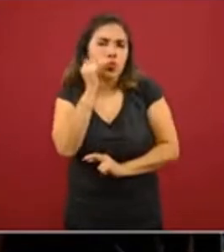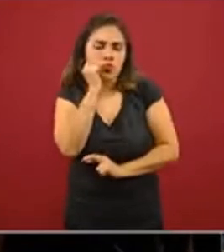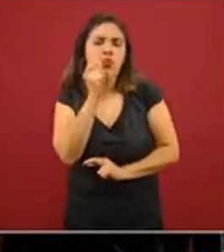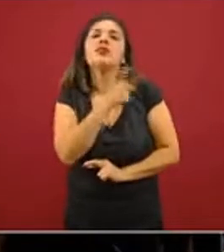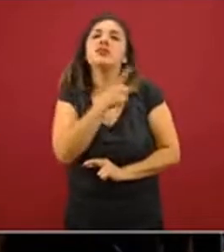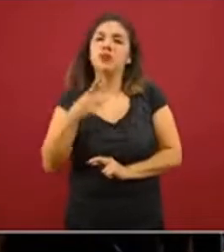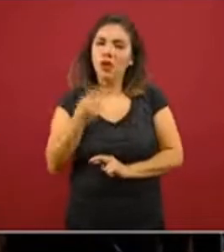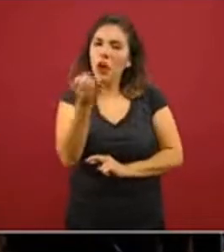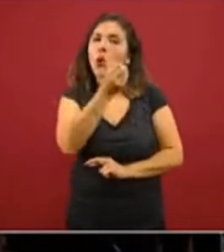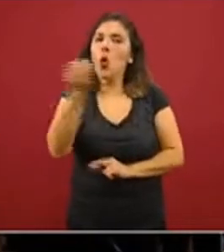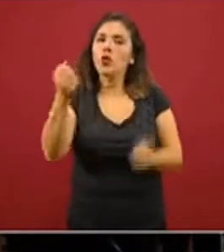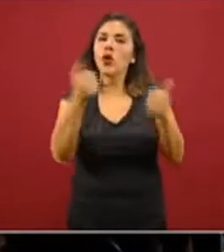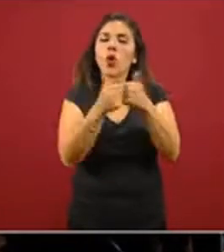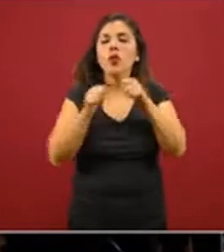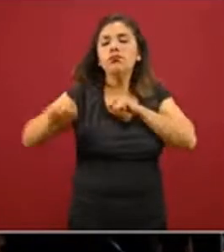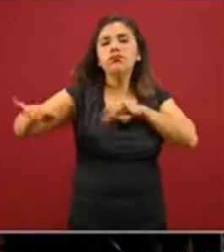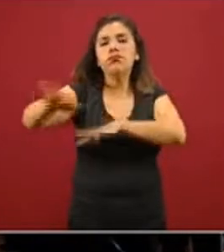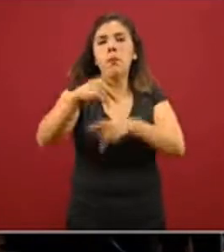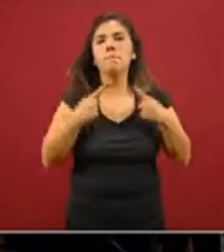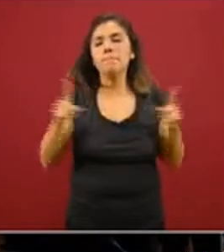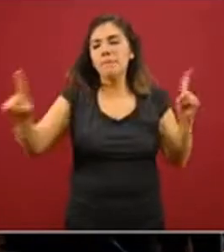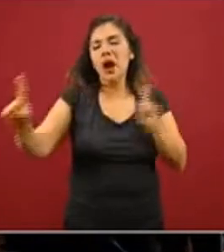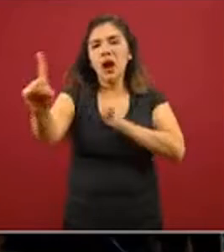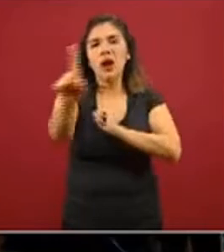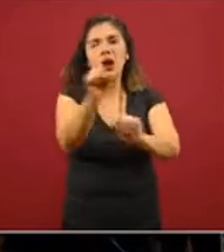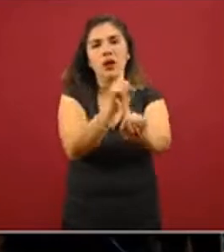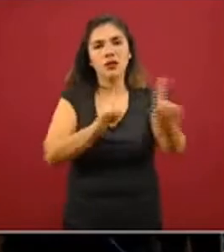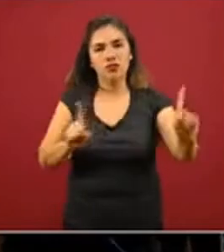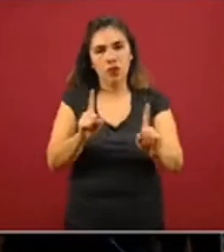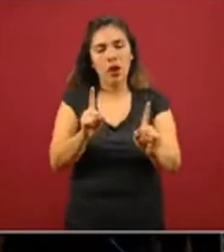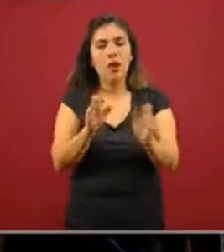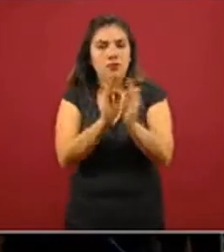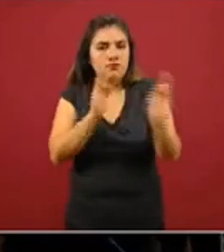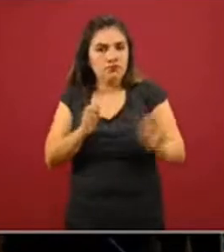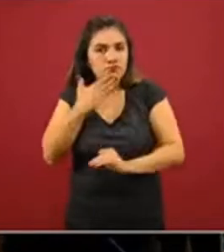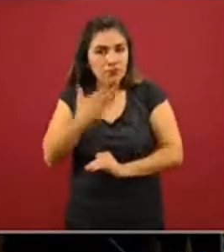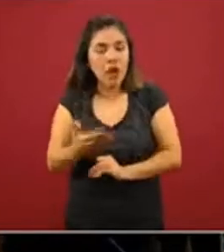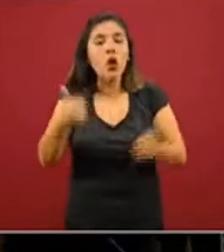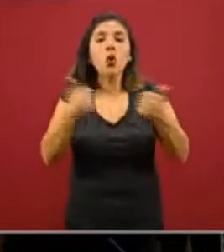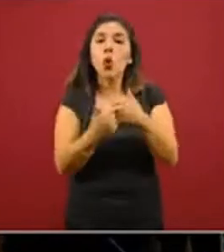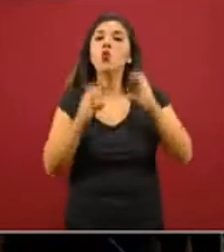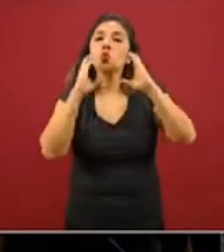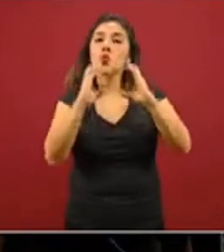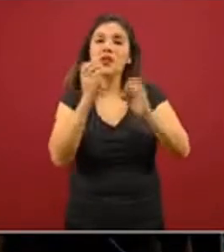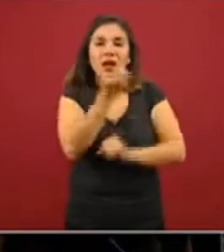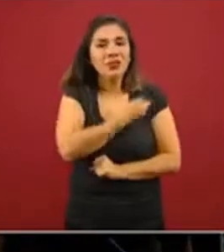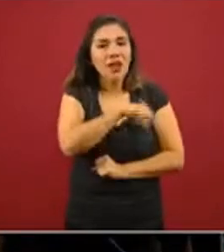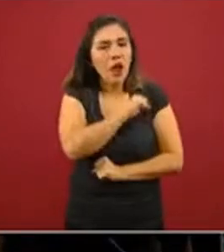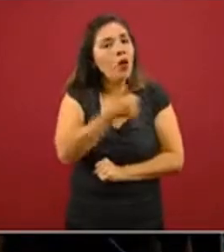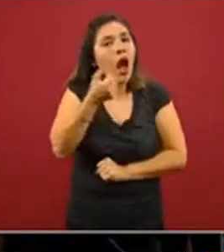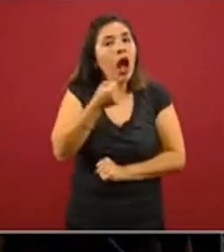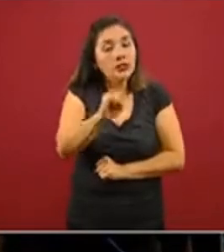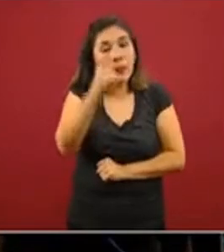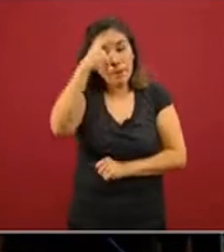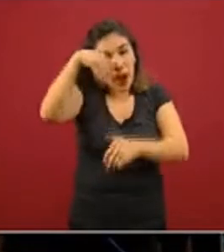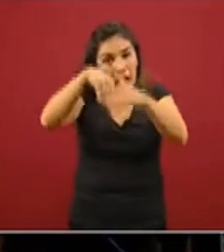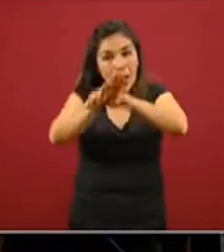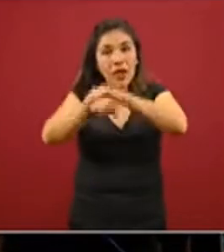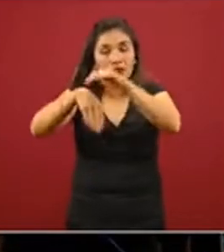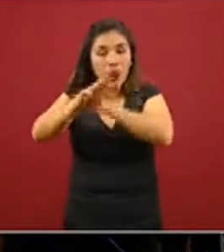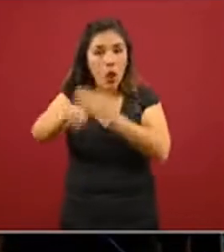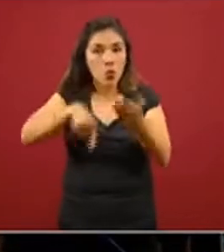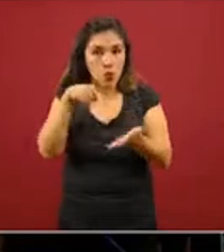utilicen, deben de estar dispersos y guardando la sana distancia, además de las medidas sanitarias que se aplican al ingreso de cada una de